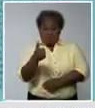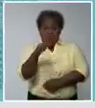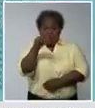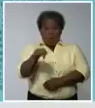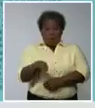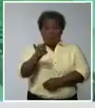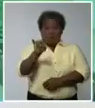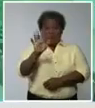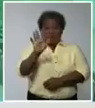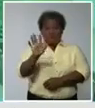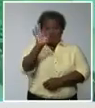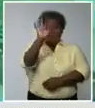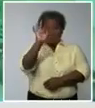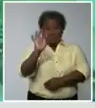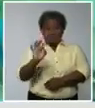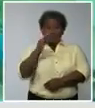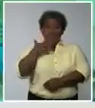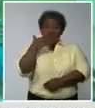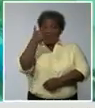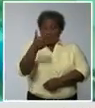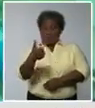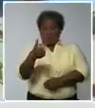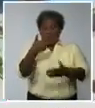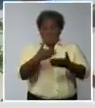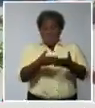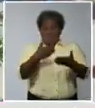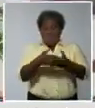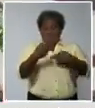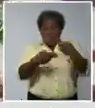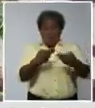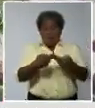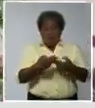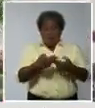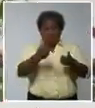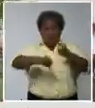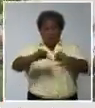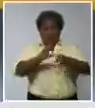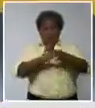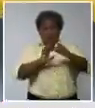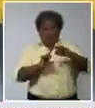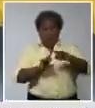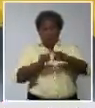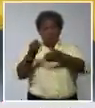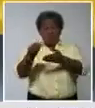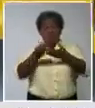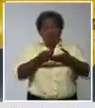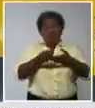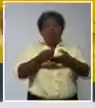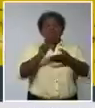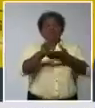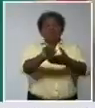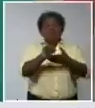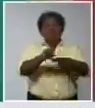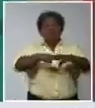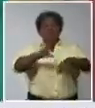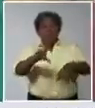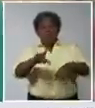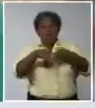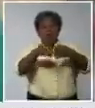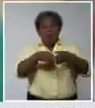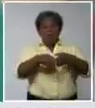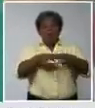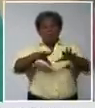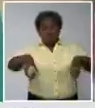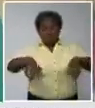95% de calidad. Tal es así que ya el laboratorio presta servicios a las provincias de Holguín y Granma por la compleja situación epidemiológica.